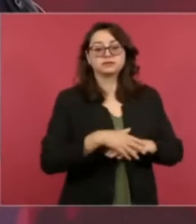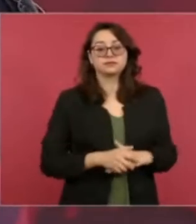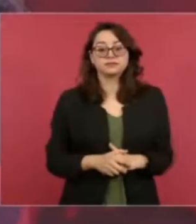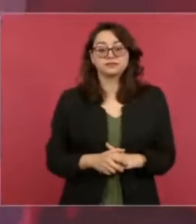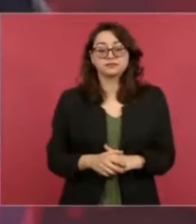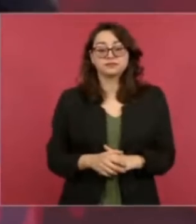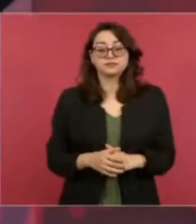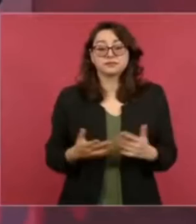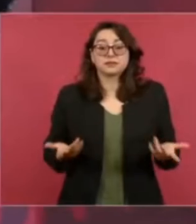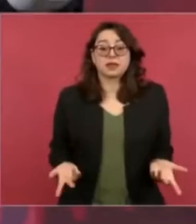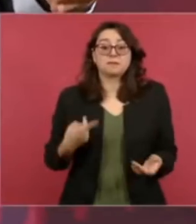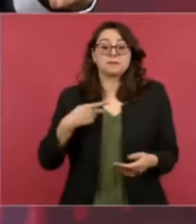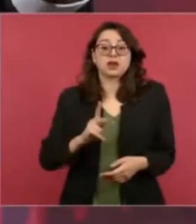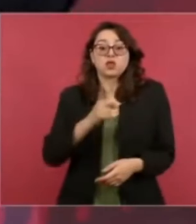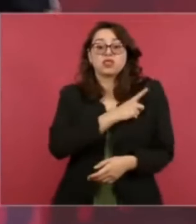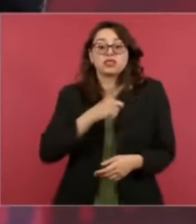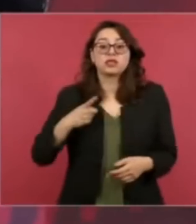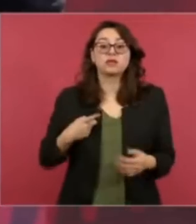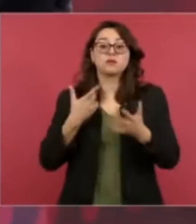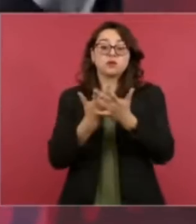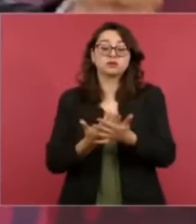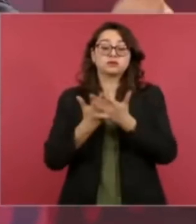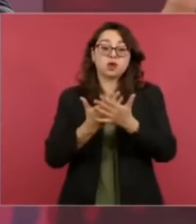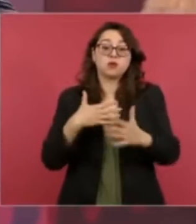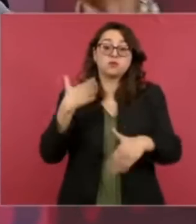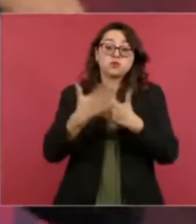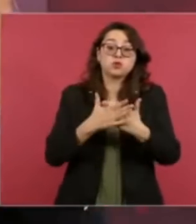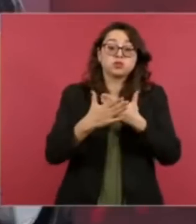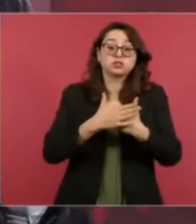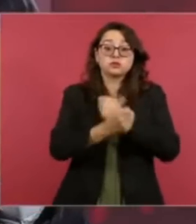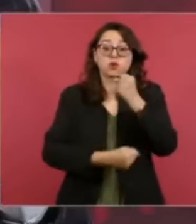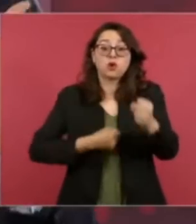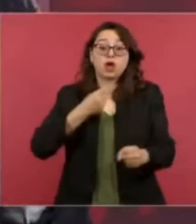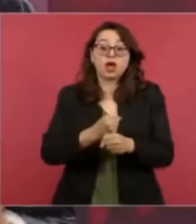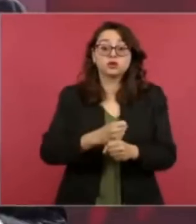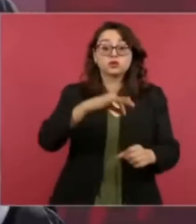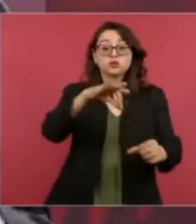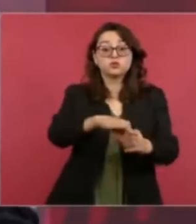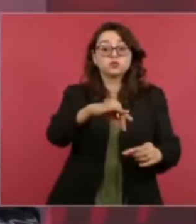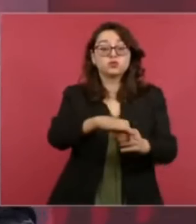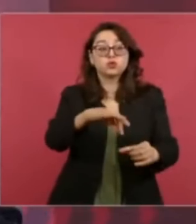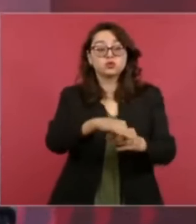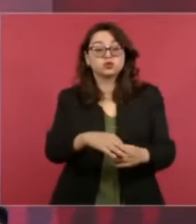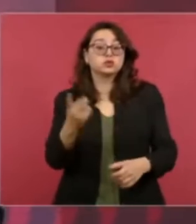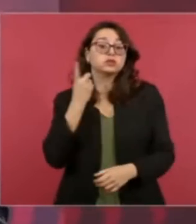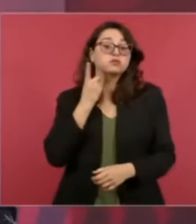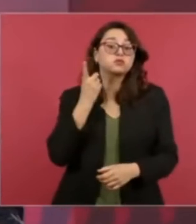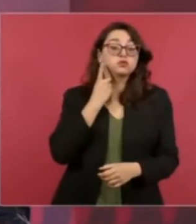el resultado de la próxima elección, porque ahora no tenemos